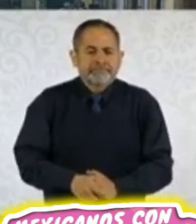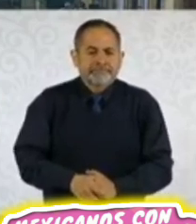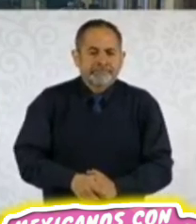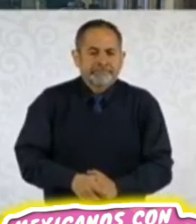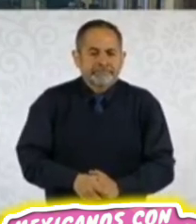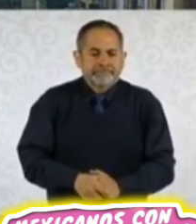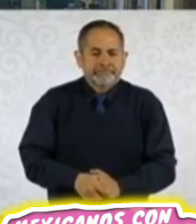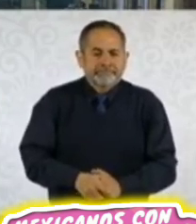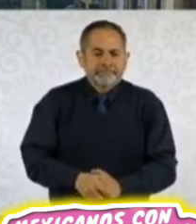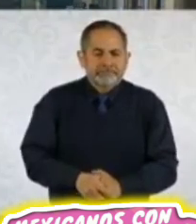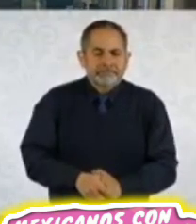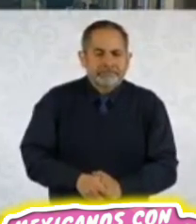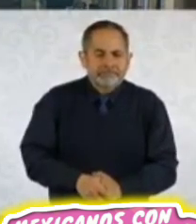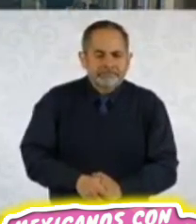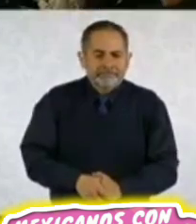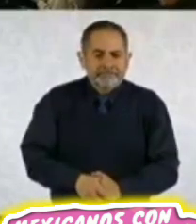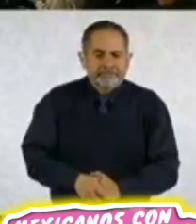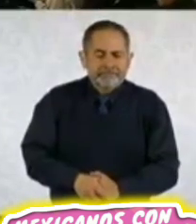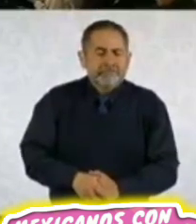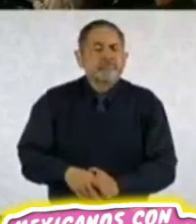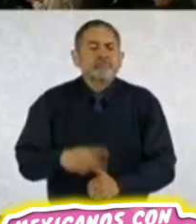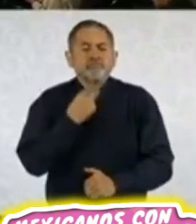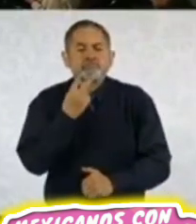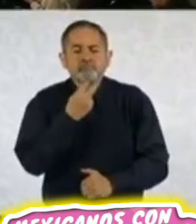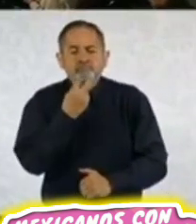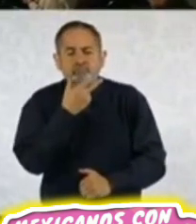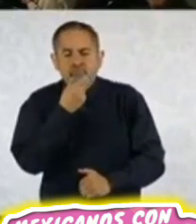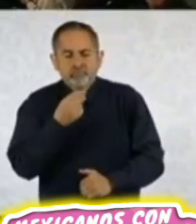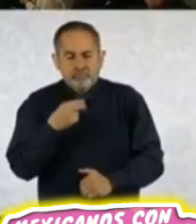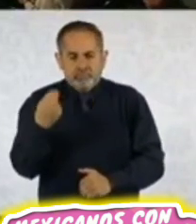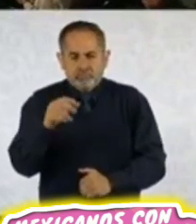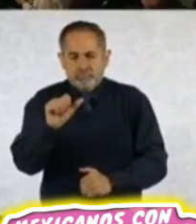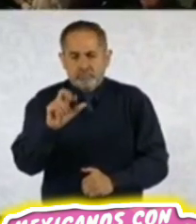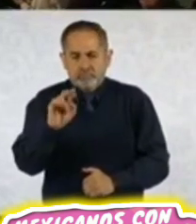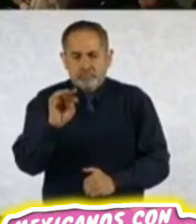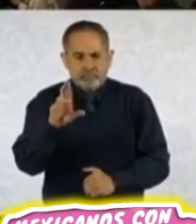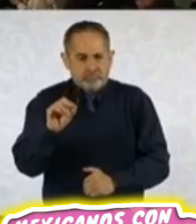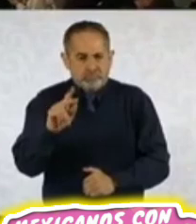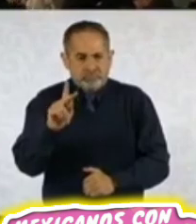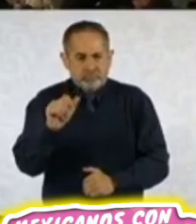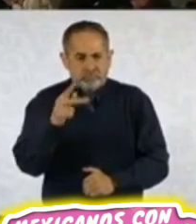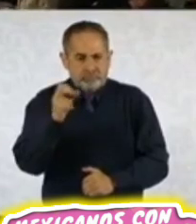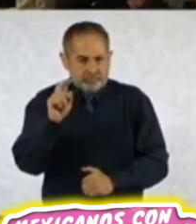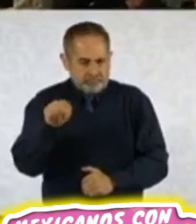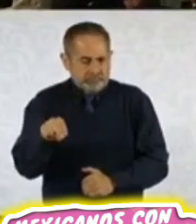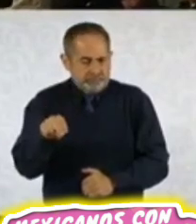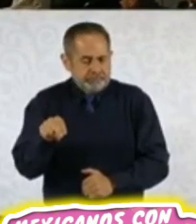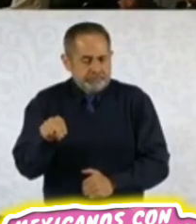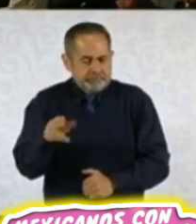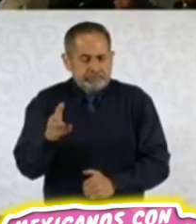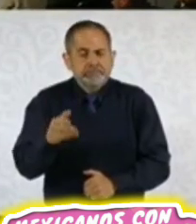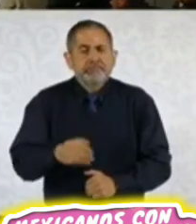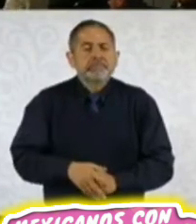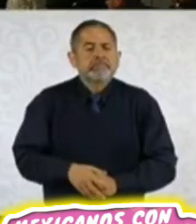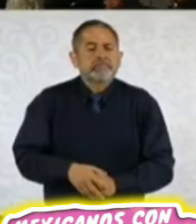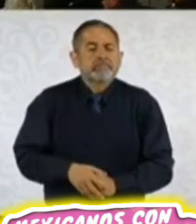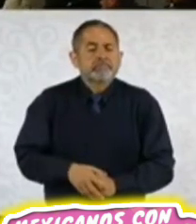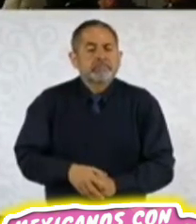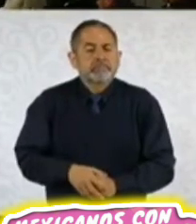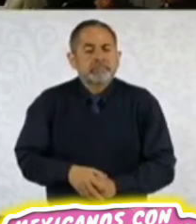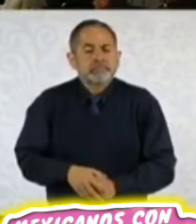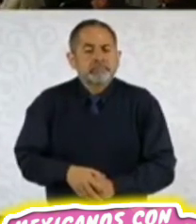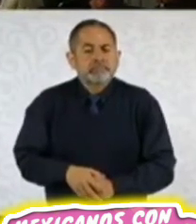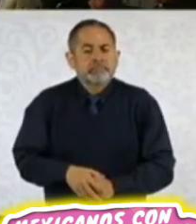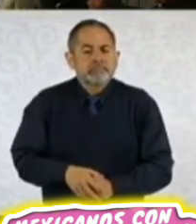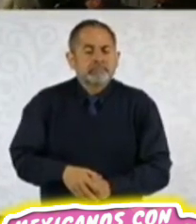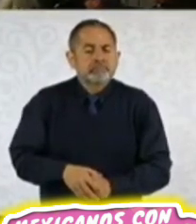Gracias, doctora. Tercera fila. Bienvenida, presidenta. Arturo Pavón, del Chapucero y Efecto Colateral. En este caso